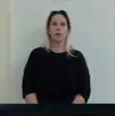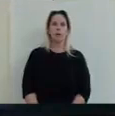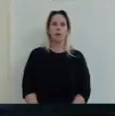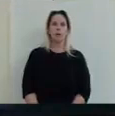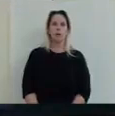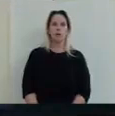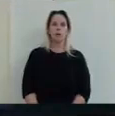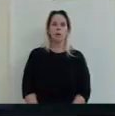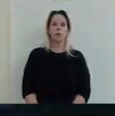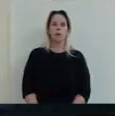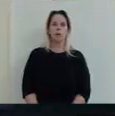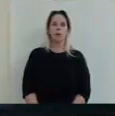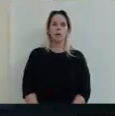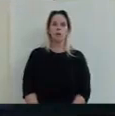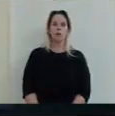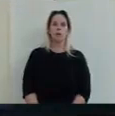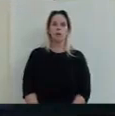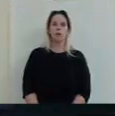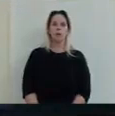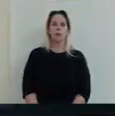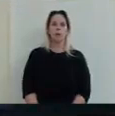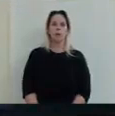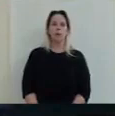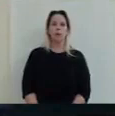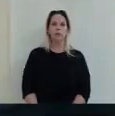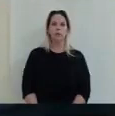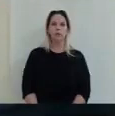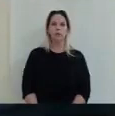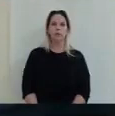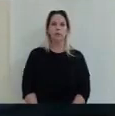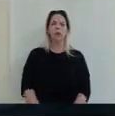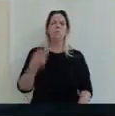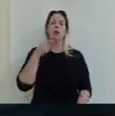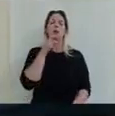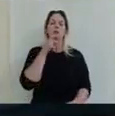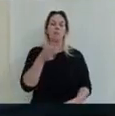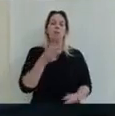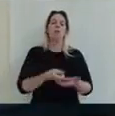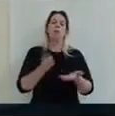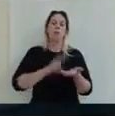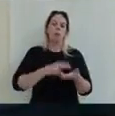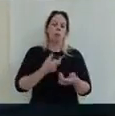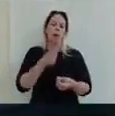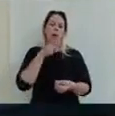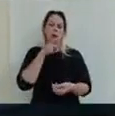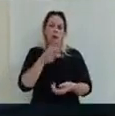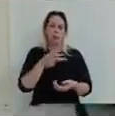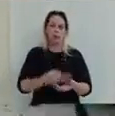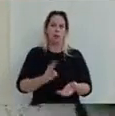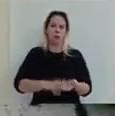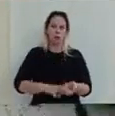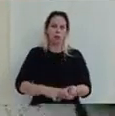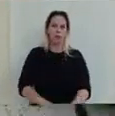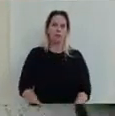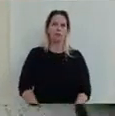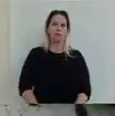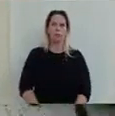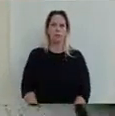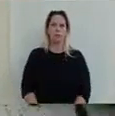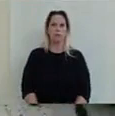al ejecutivo cómo debe planificar este tipo de gastos. Era una aclaración nomás que solamente